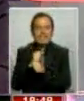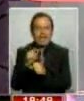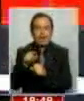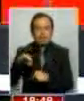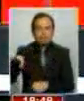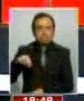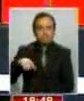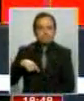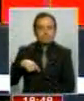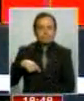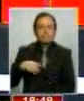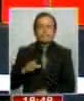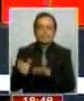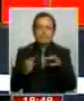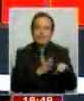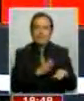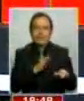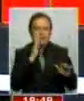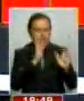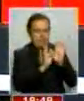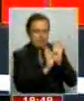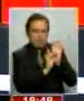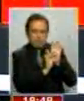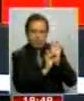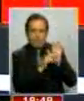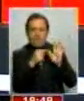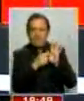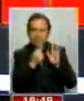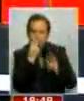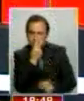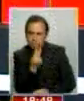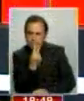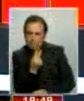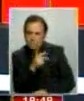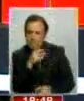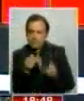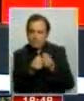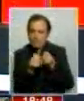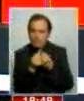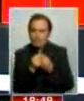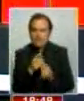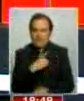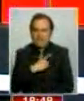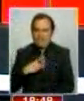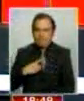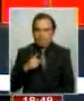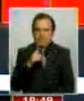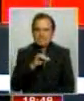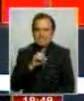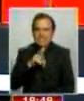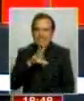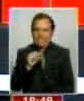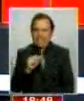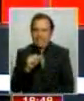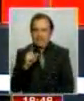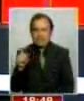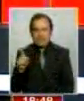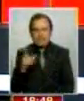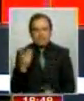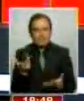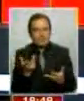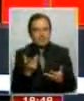año. Ministro, revisaba redes sociales en torno a esta polémica que se suscitó con el diputado Silva. ¿Cambió o no cambió